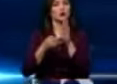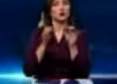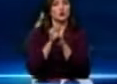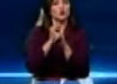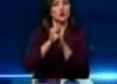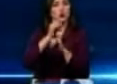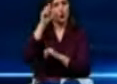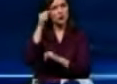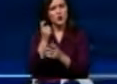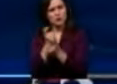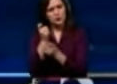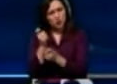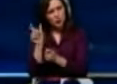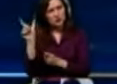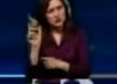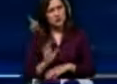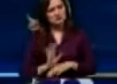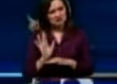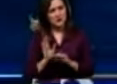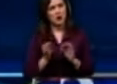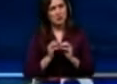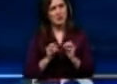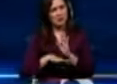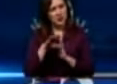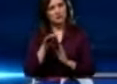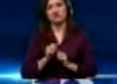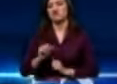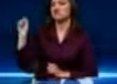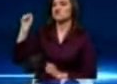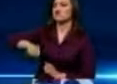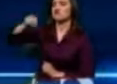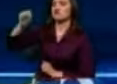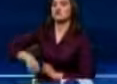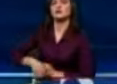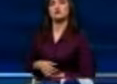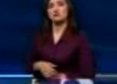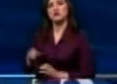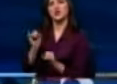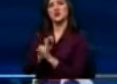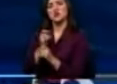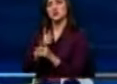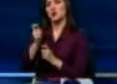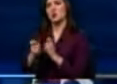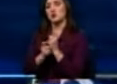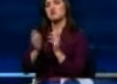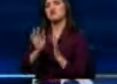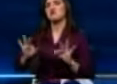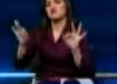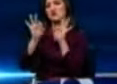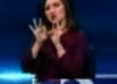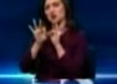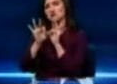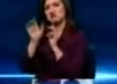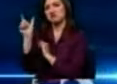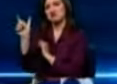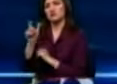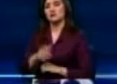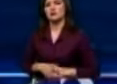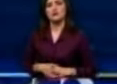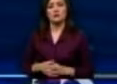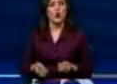gobierno compró entradas en un número importante? Sí, una entidad compró un número importante de entradas.